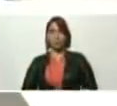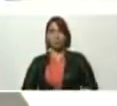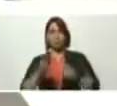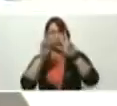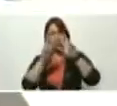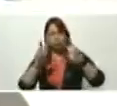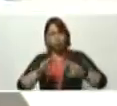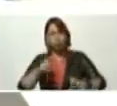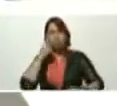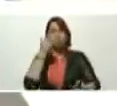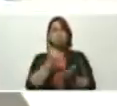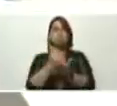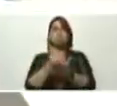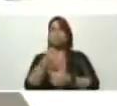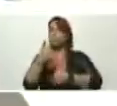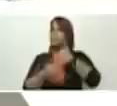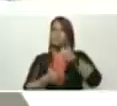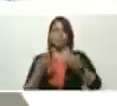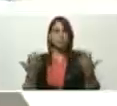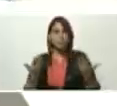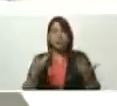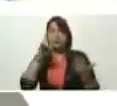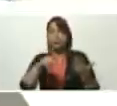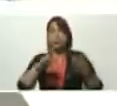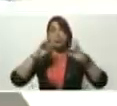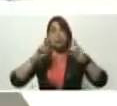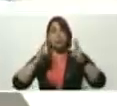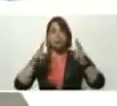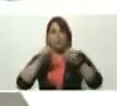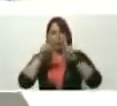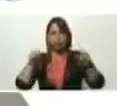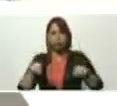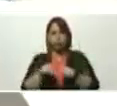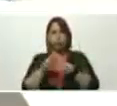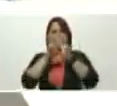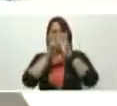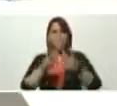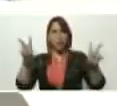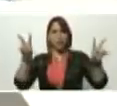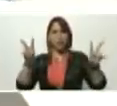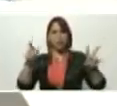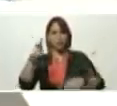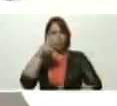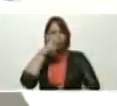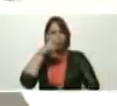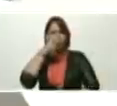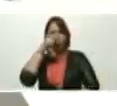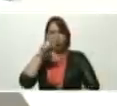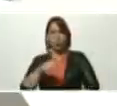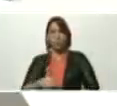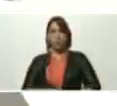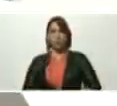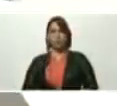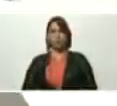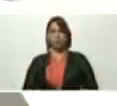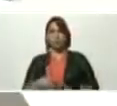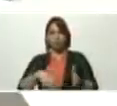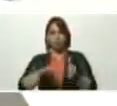revisando, pues. Revisamos también el tema de los cuadrantes de paz, la necesidad de un